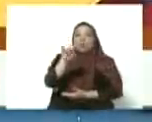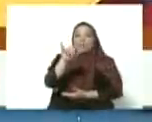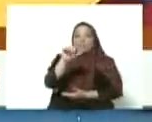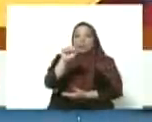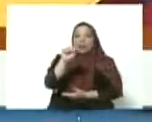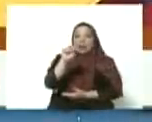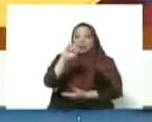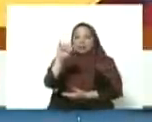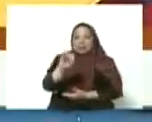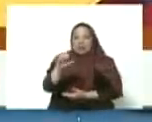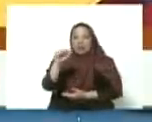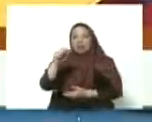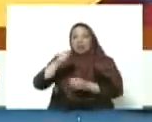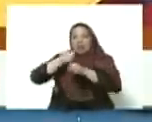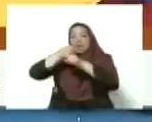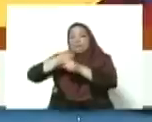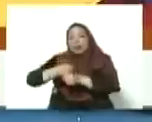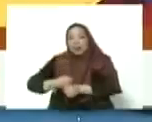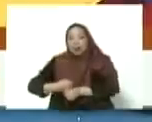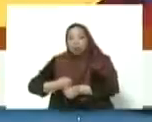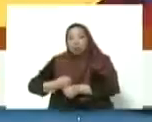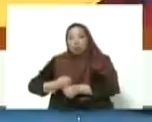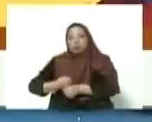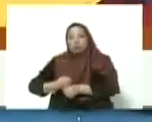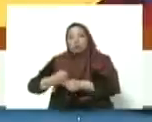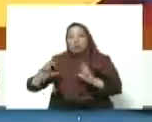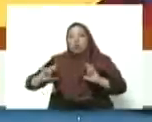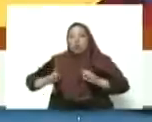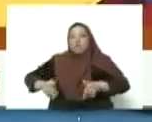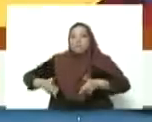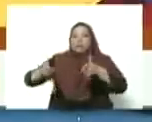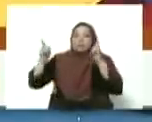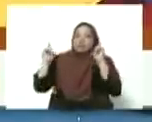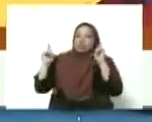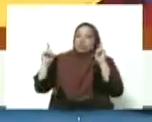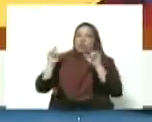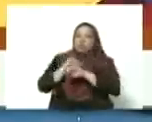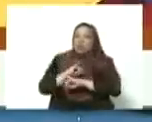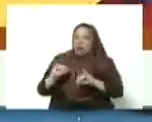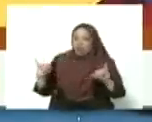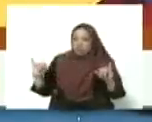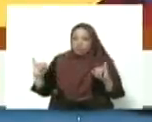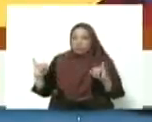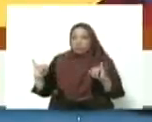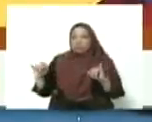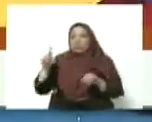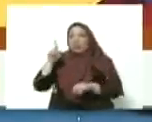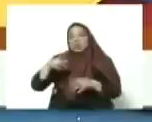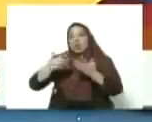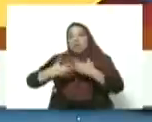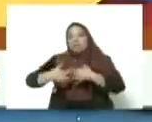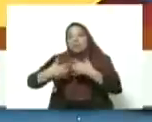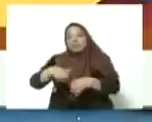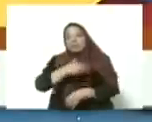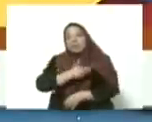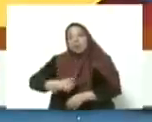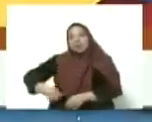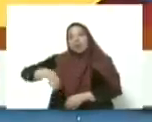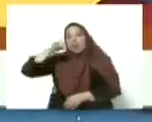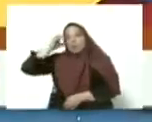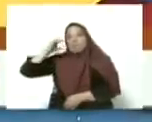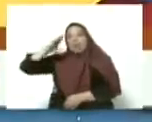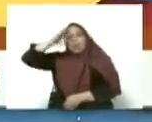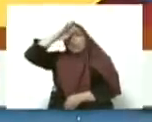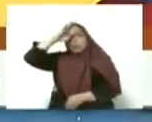Está lista, esperando avanzar en la permisología. Asimismo, lo manifestó también el presidente Petro, que ellos están